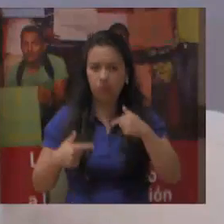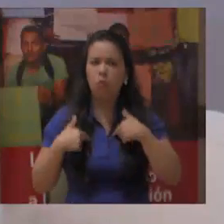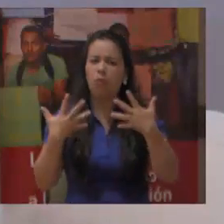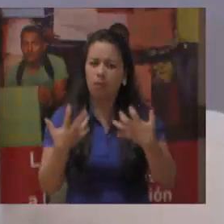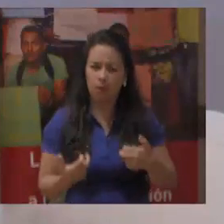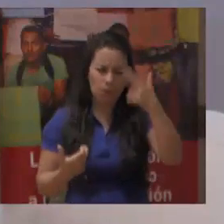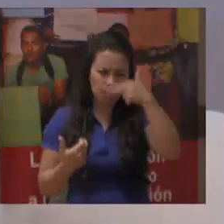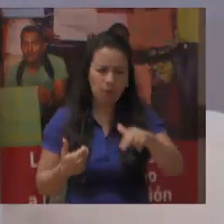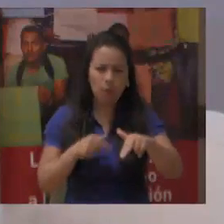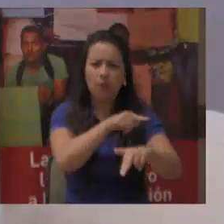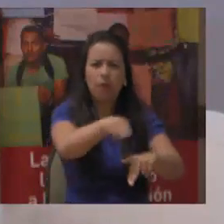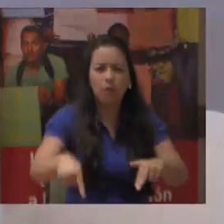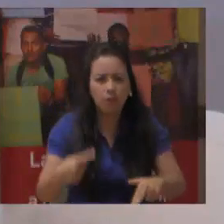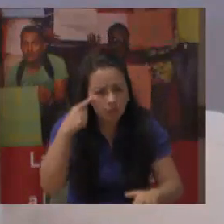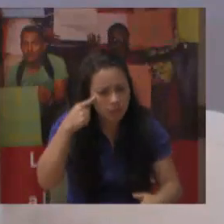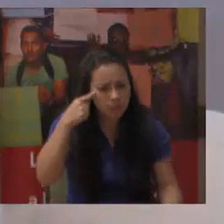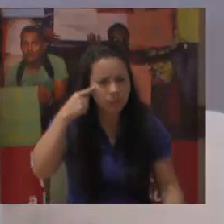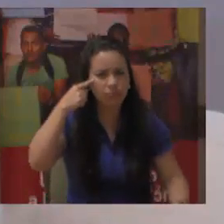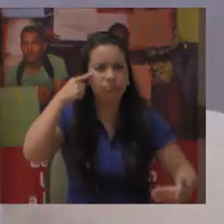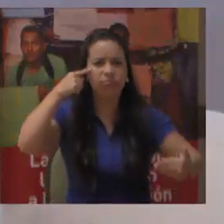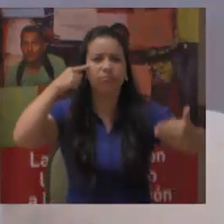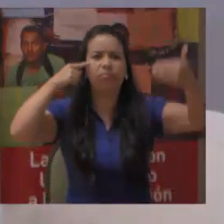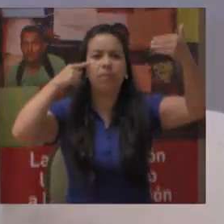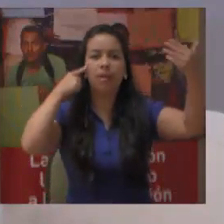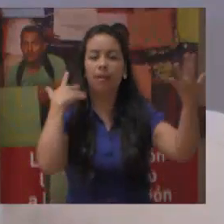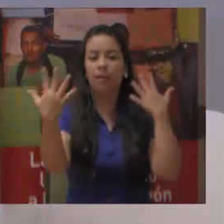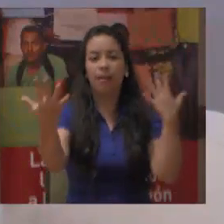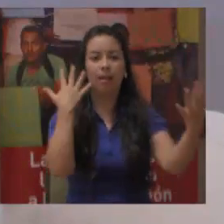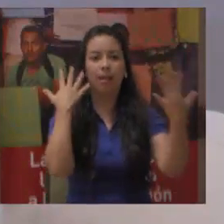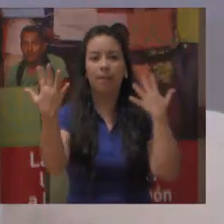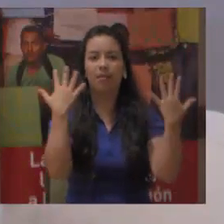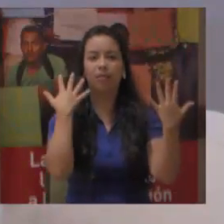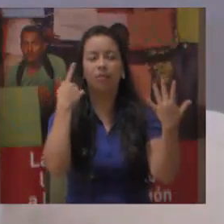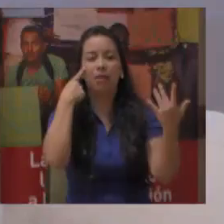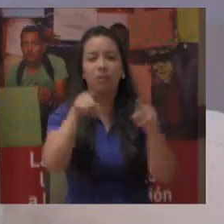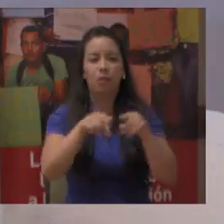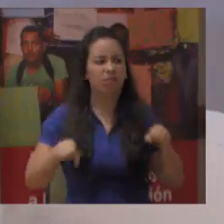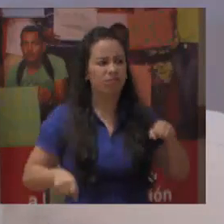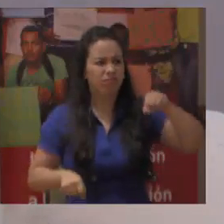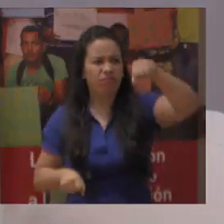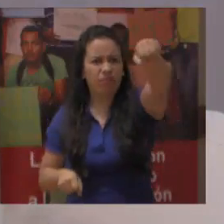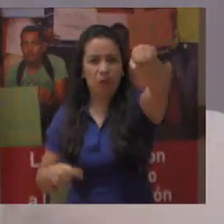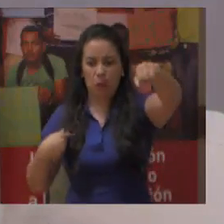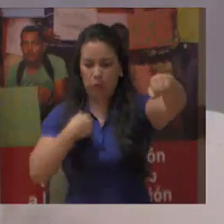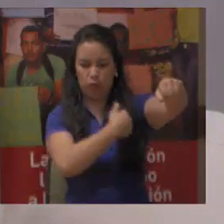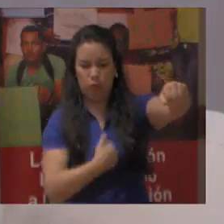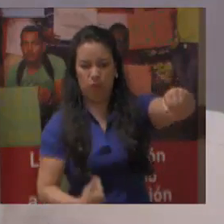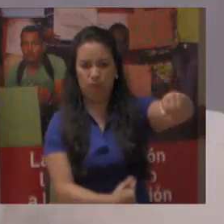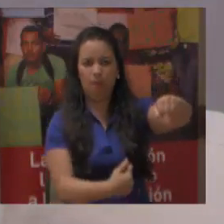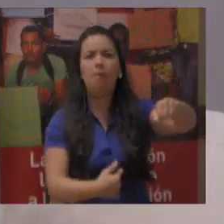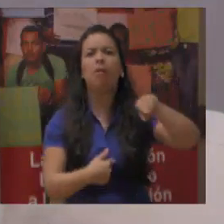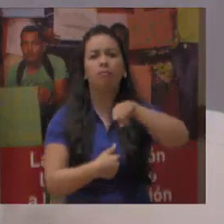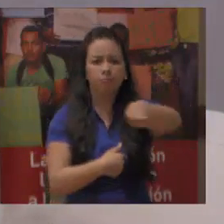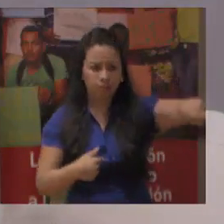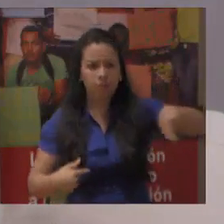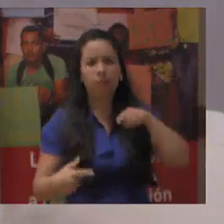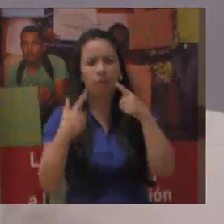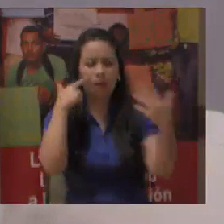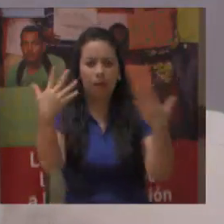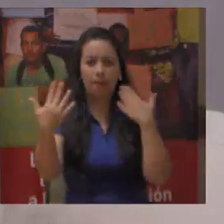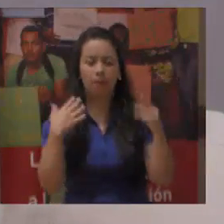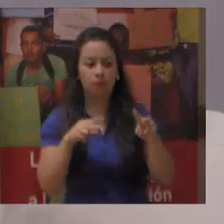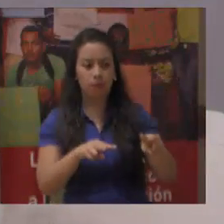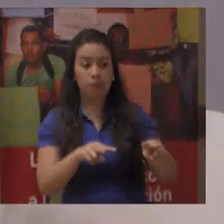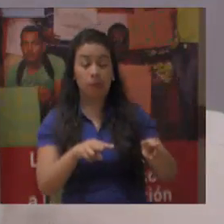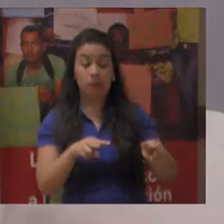hijos crezcan pensando que los campesinos son unos superhéroes. Ese es mi gran reto, entender que esas personas, a mí alguna